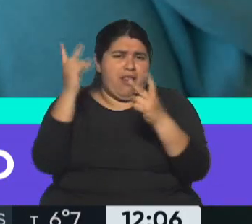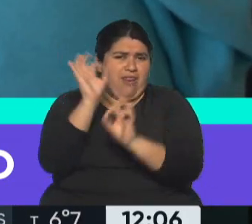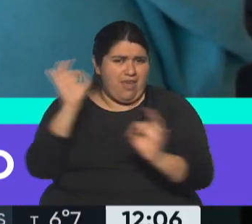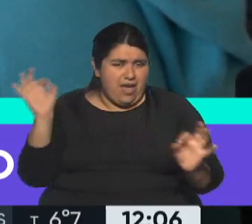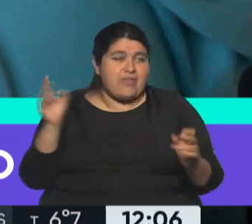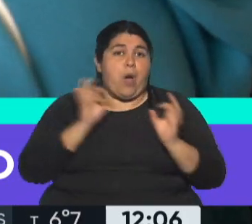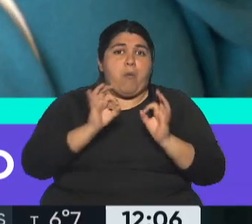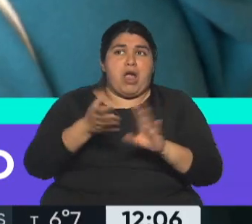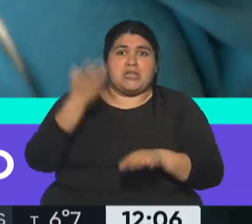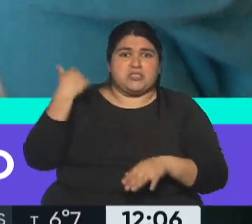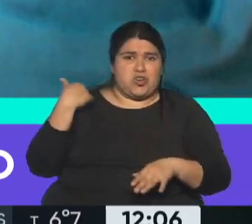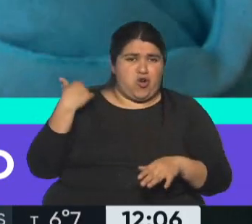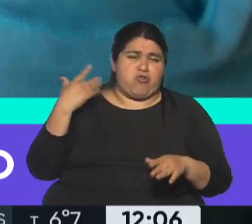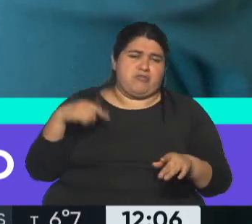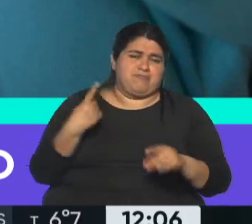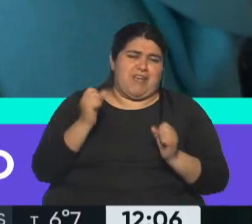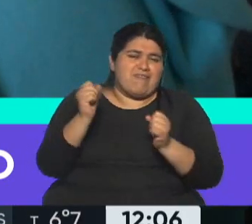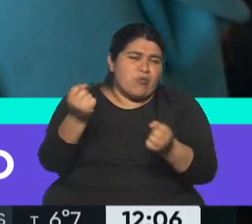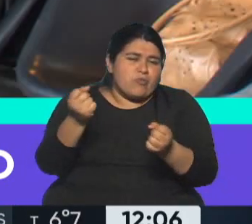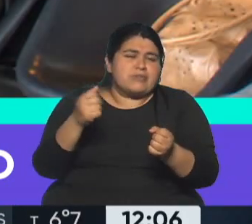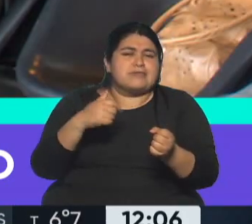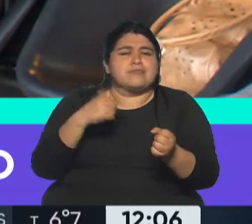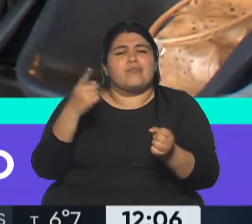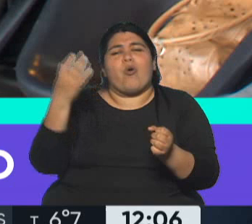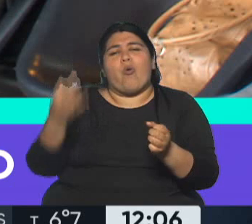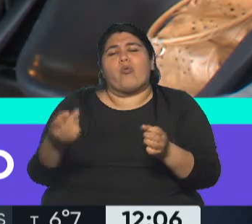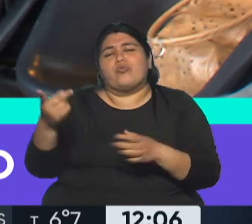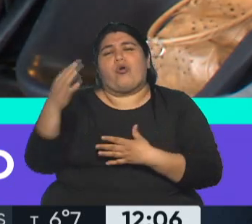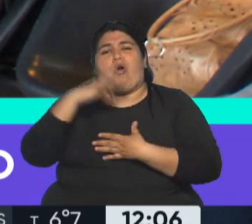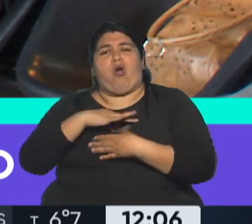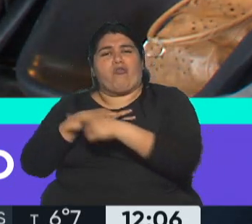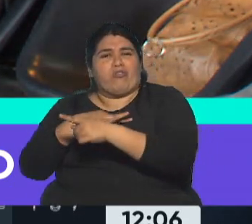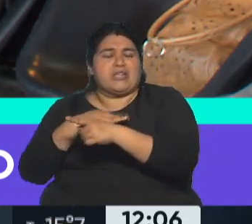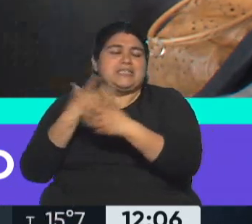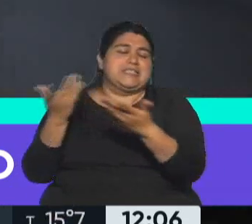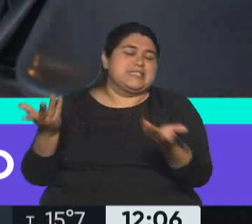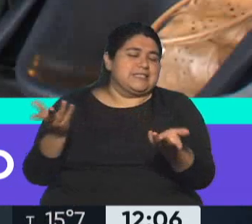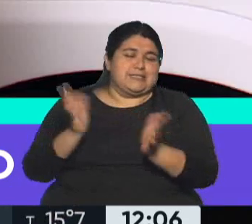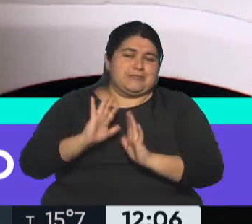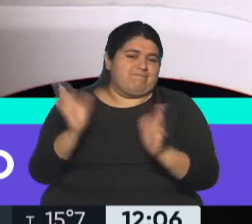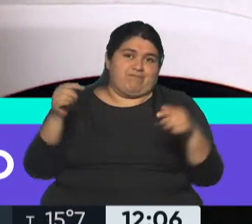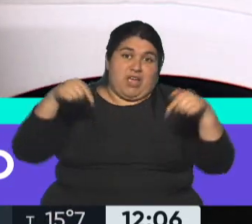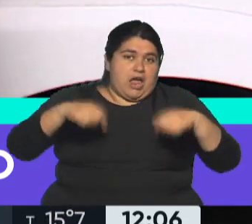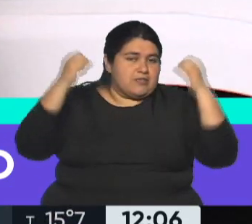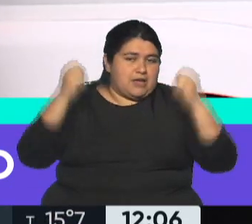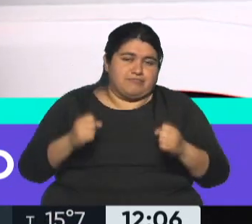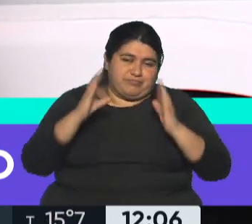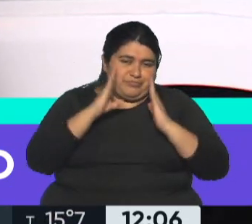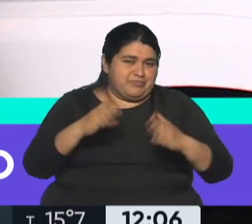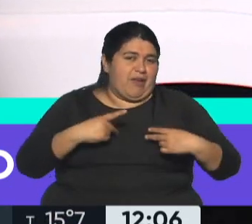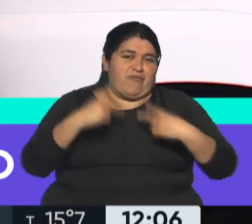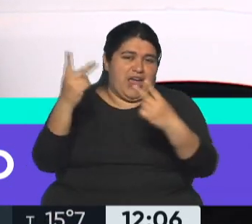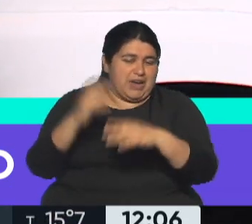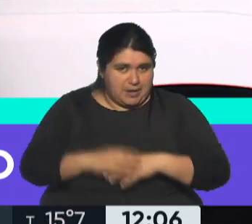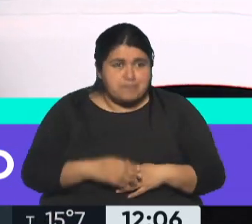Las vacaciones pasadas cancelamos, viste, porque uno le agarró COVID. Entonces, bueno, esta dijimos, bueno, esta nos tiene que salir. ¿Nos sacaron